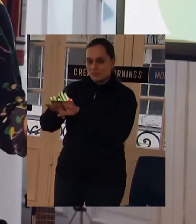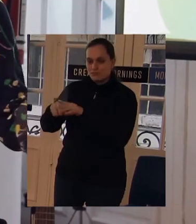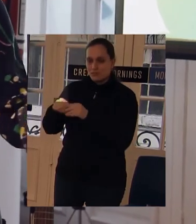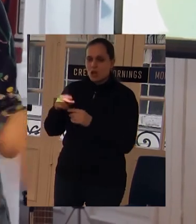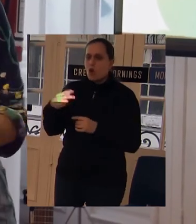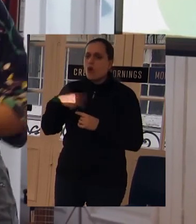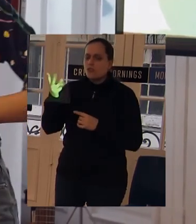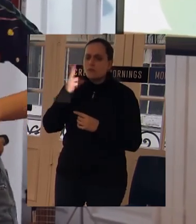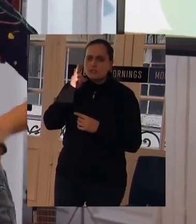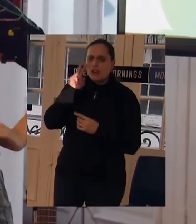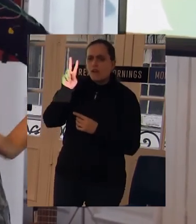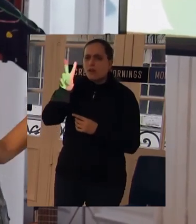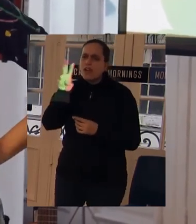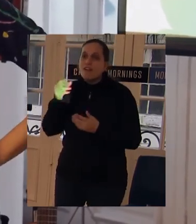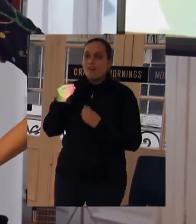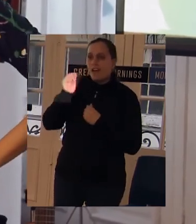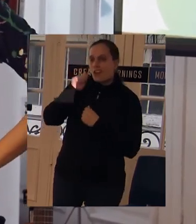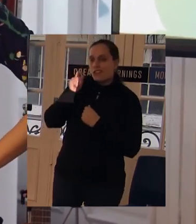Otra vez la ansiedad.